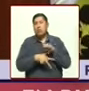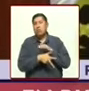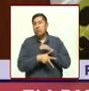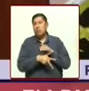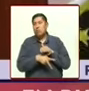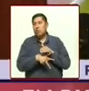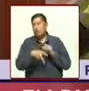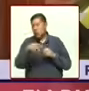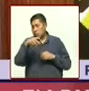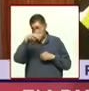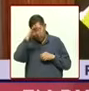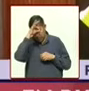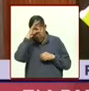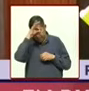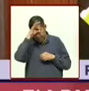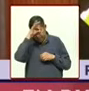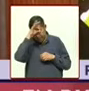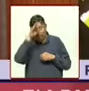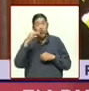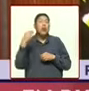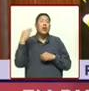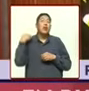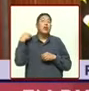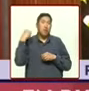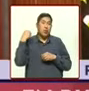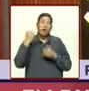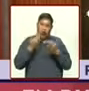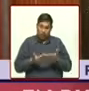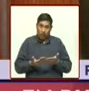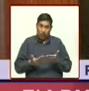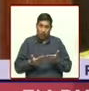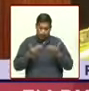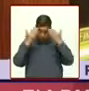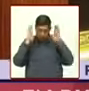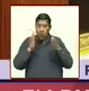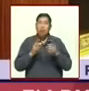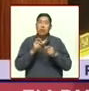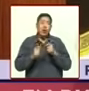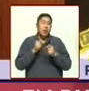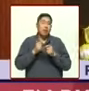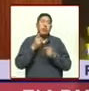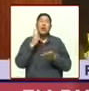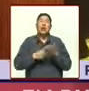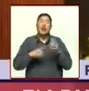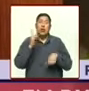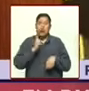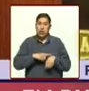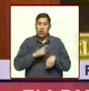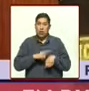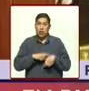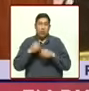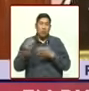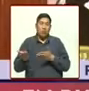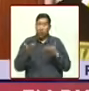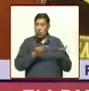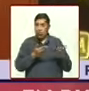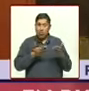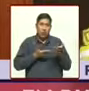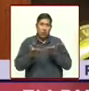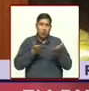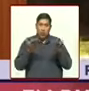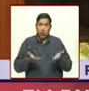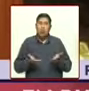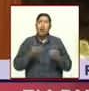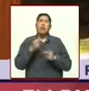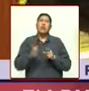garaje, desconozco. Ahora, capitán, lo cierto es que él ha estado acá. No saben exactamente en qué tiempo lo trasladaron después de que hacía el servicio